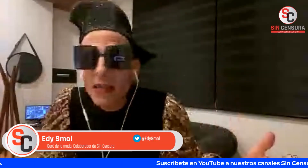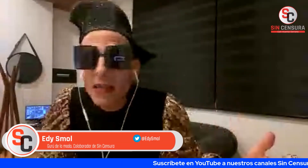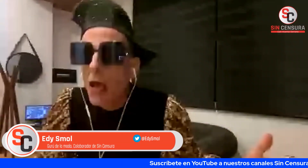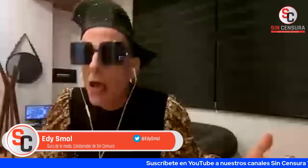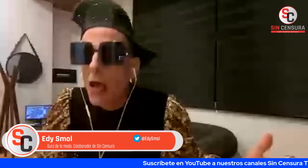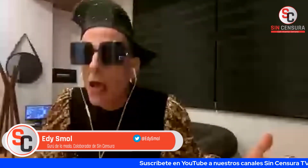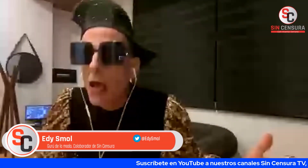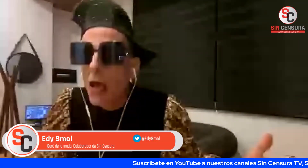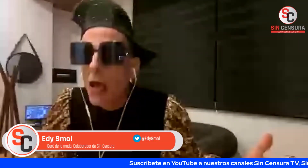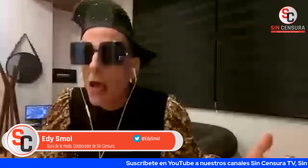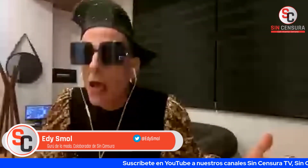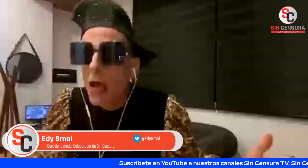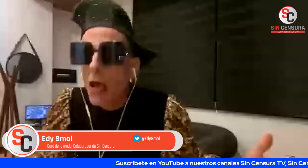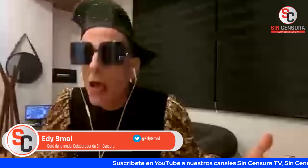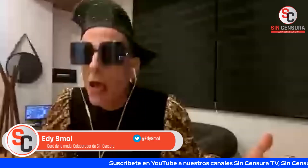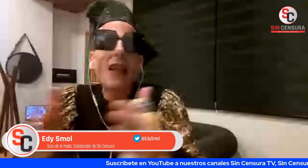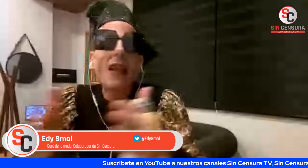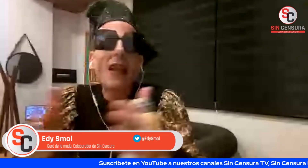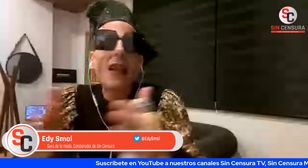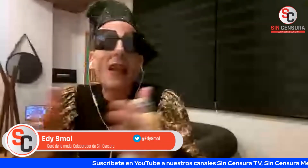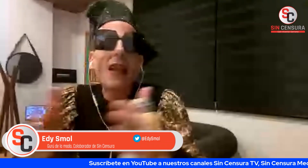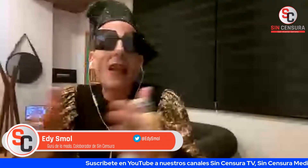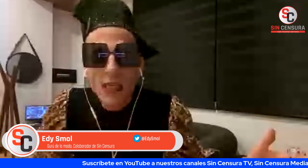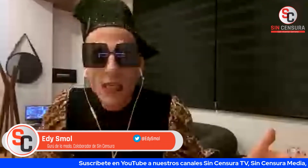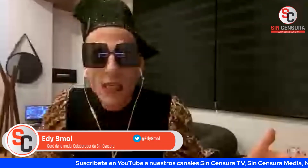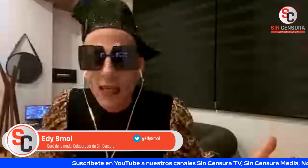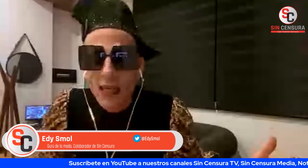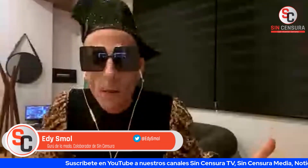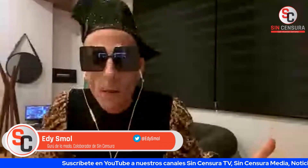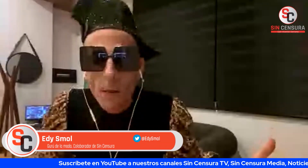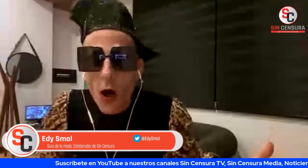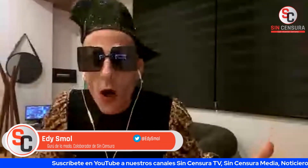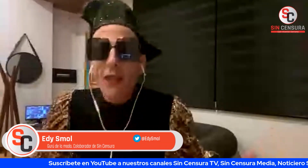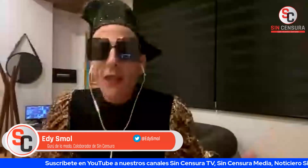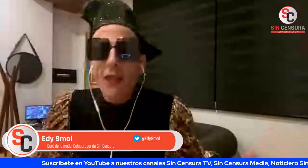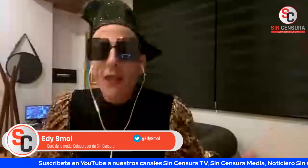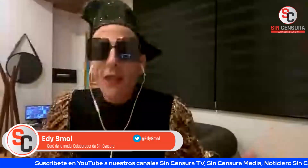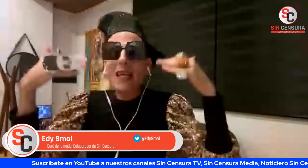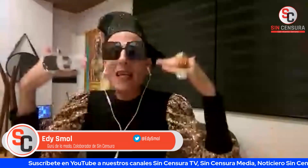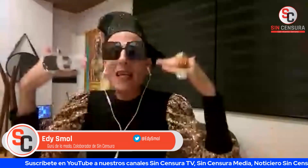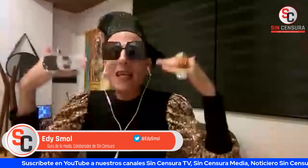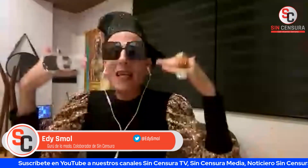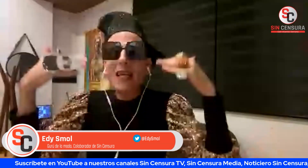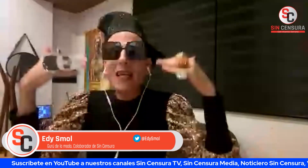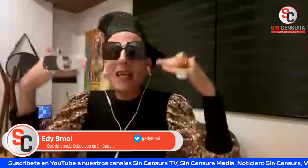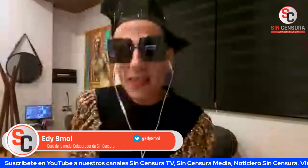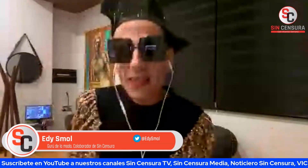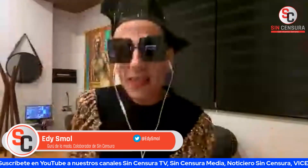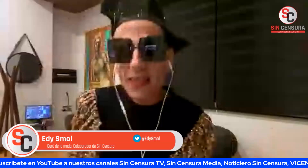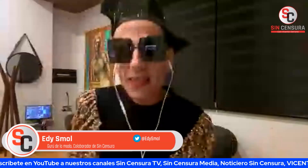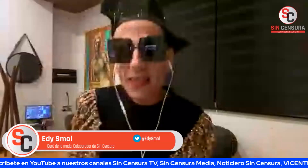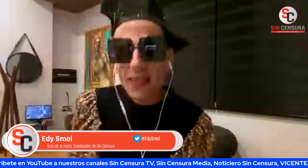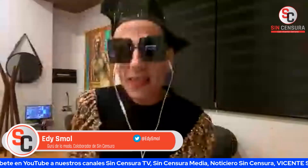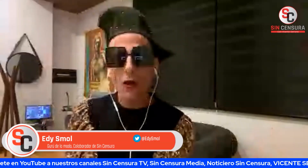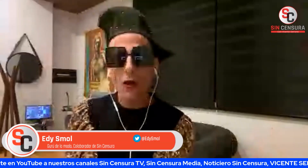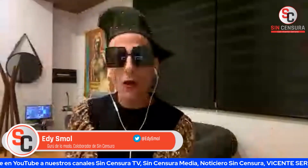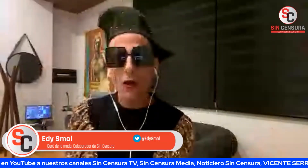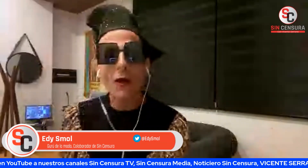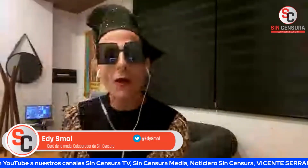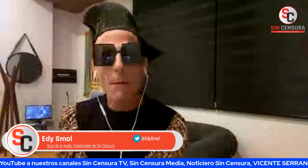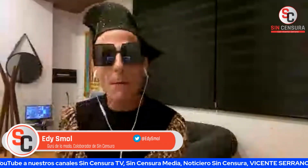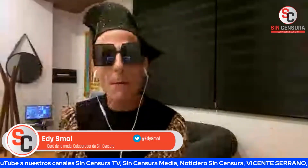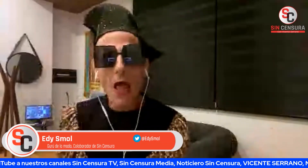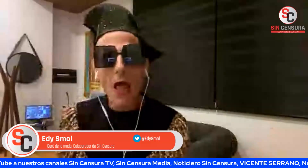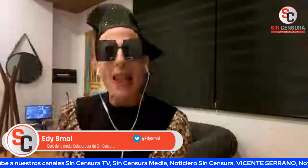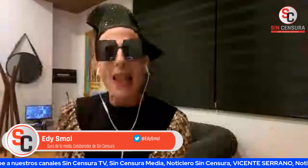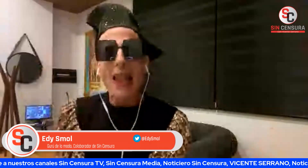cerradas muchas fábricas y la cadena productiva y logística se rompió. Entonces, imagínense qué estupidez creó Estados Unidos, por